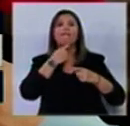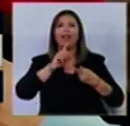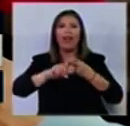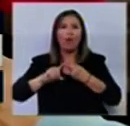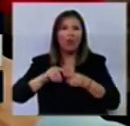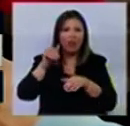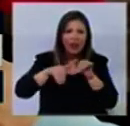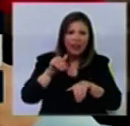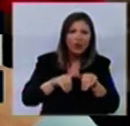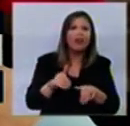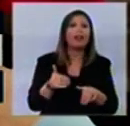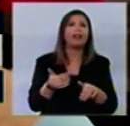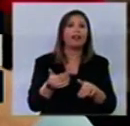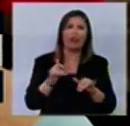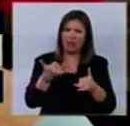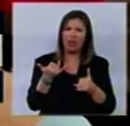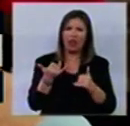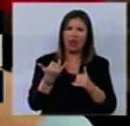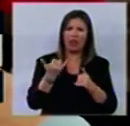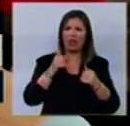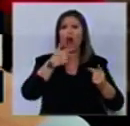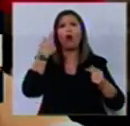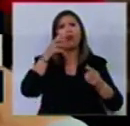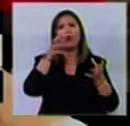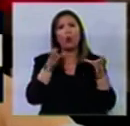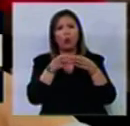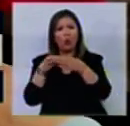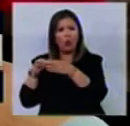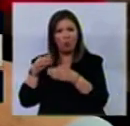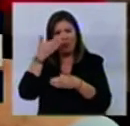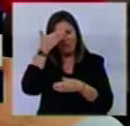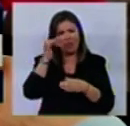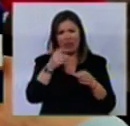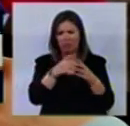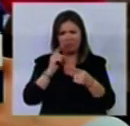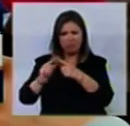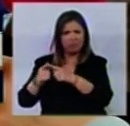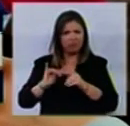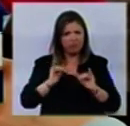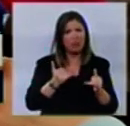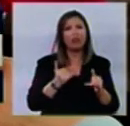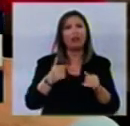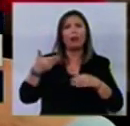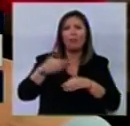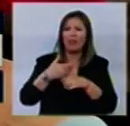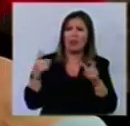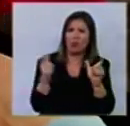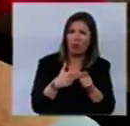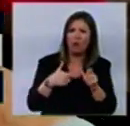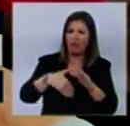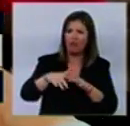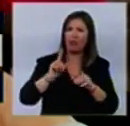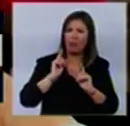nosotros hemos tenido intercambios con muchos sectores del frente todavía nos falta conversar con algunos que también nos han pedido reuniones y